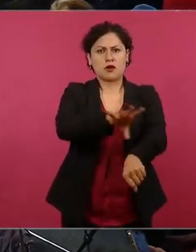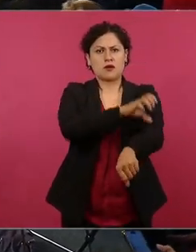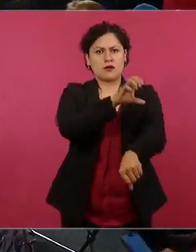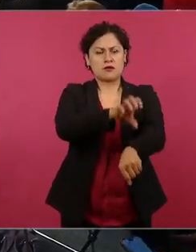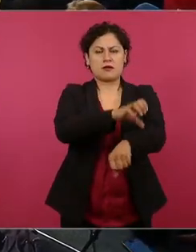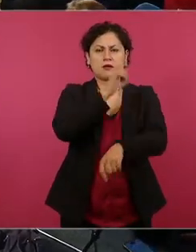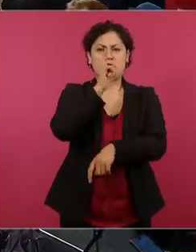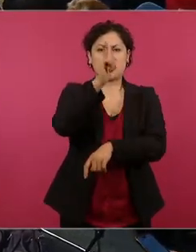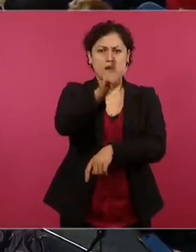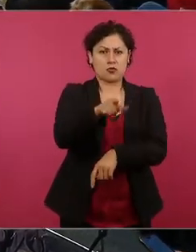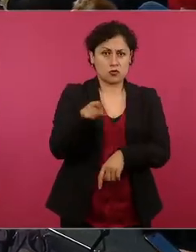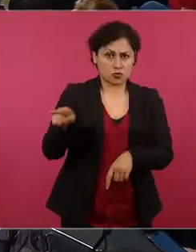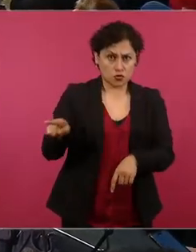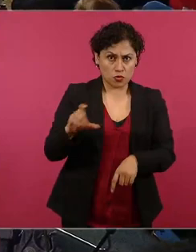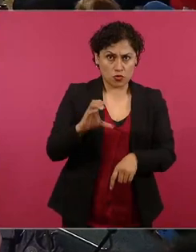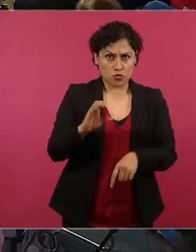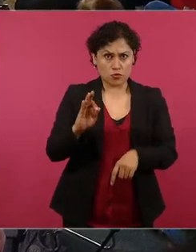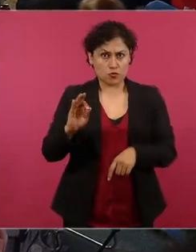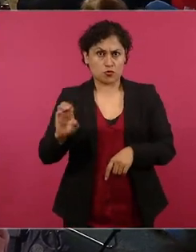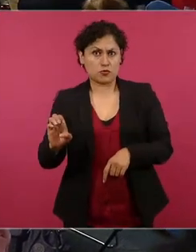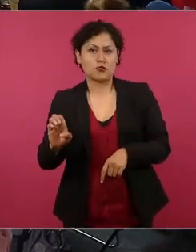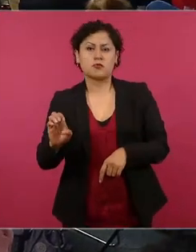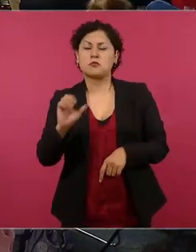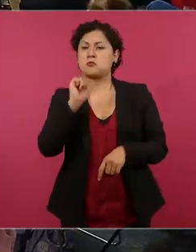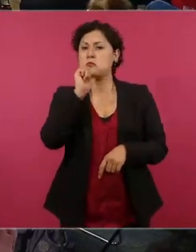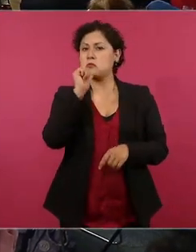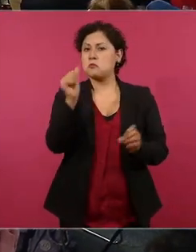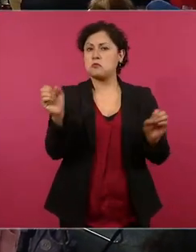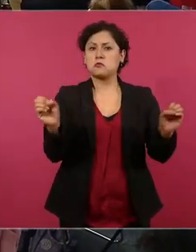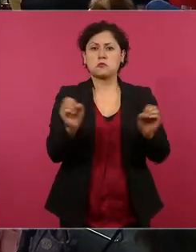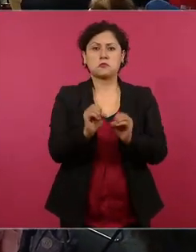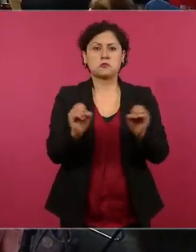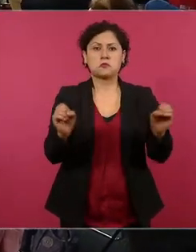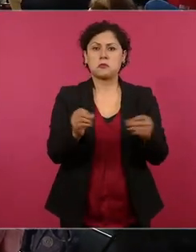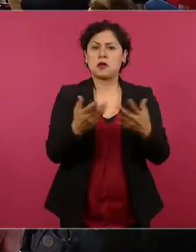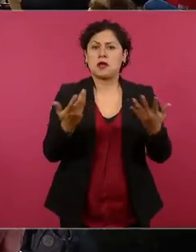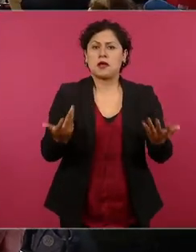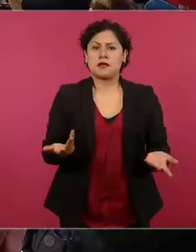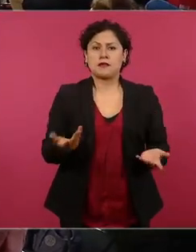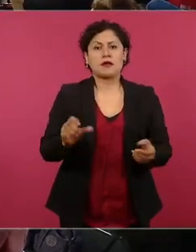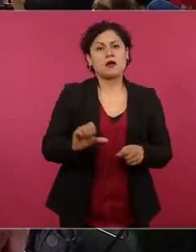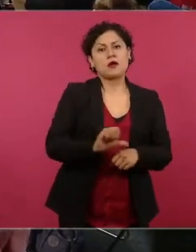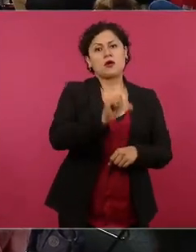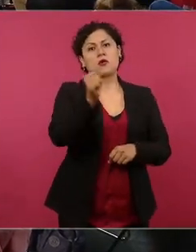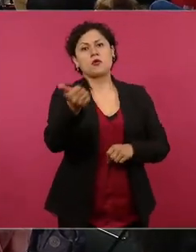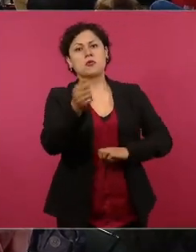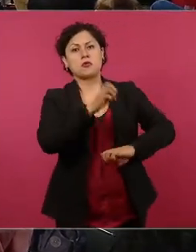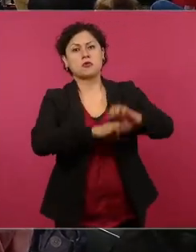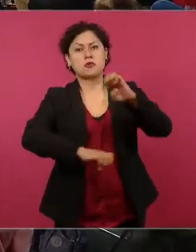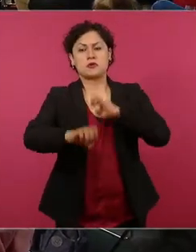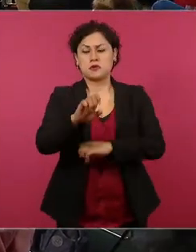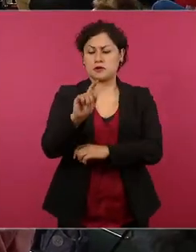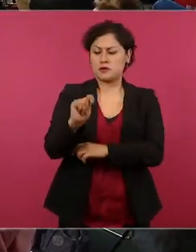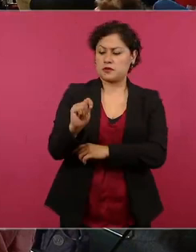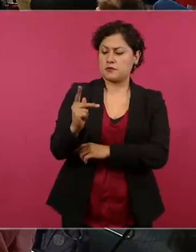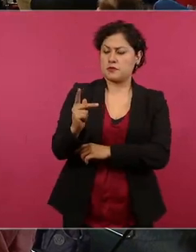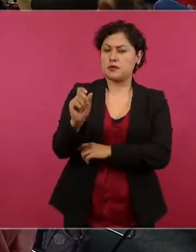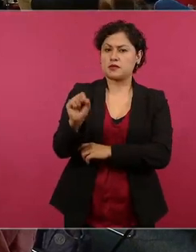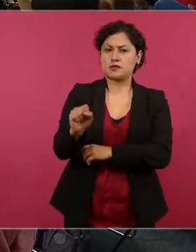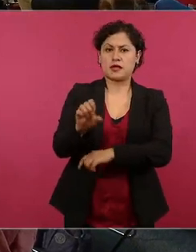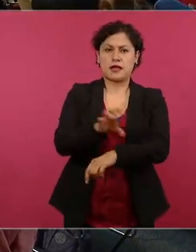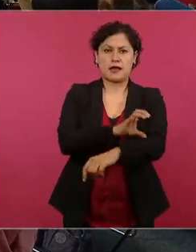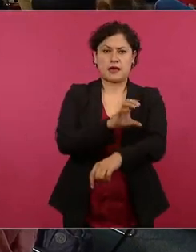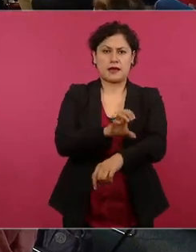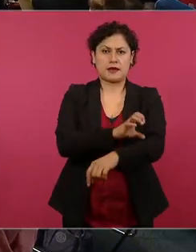eléctrica la Comisión Federal de Electricidad, sino una empresa llamada TPC Energy, la cual no